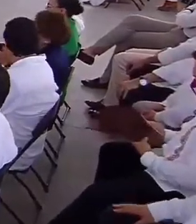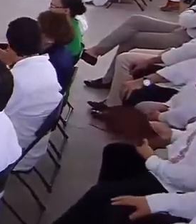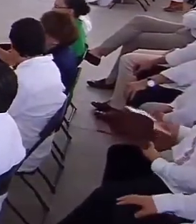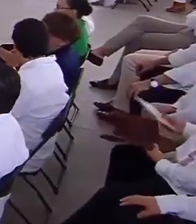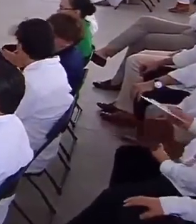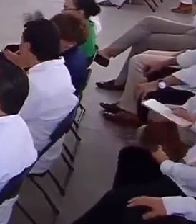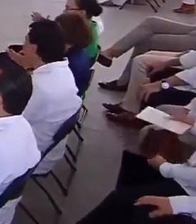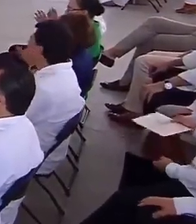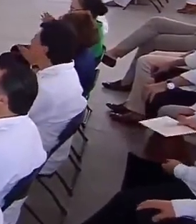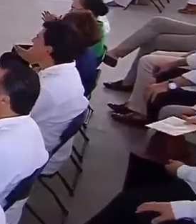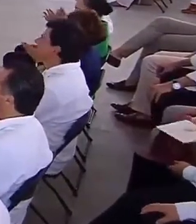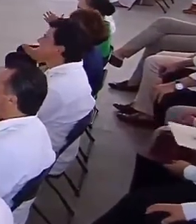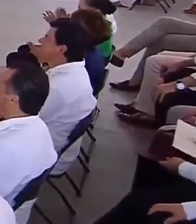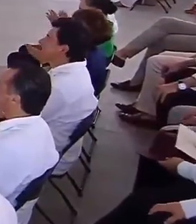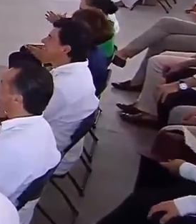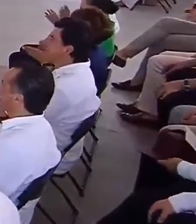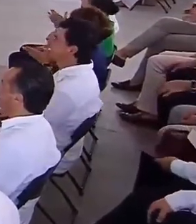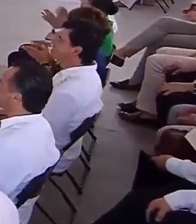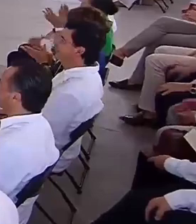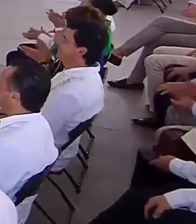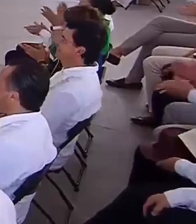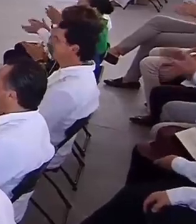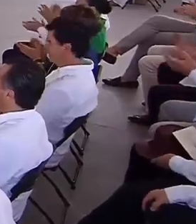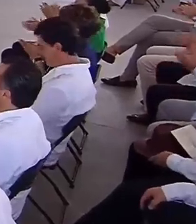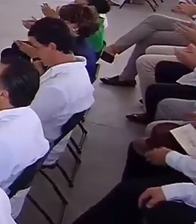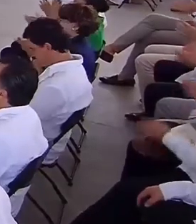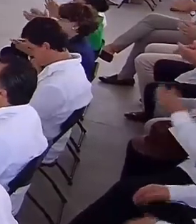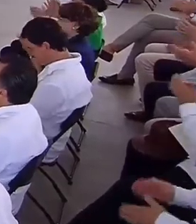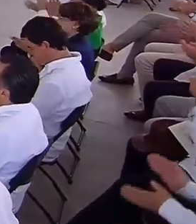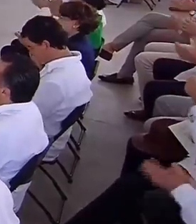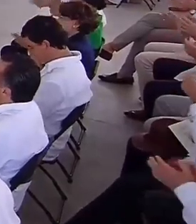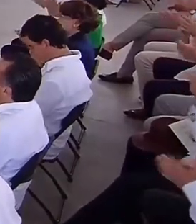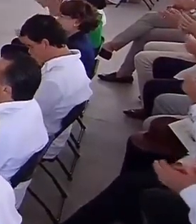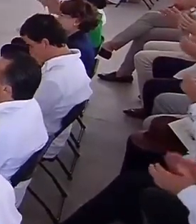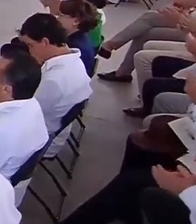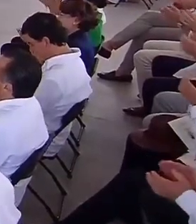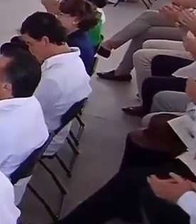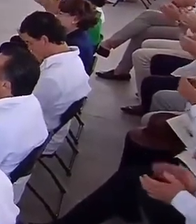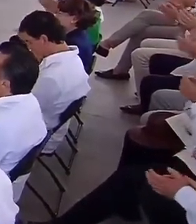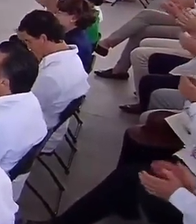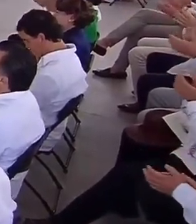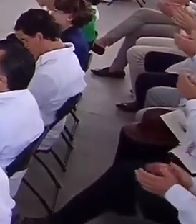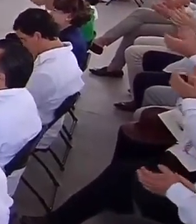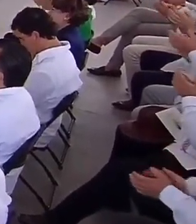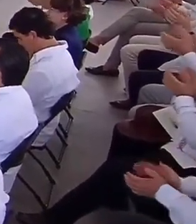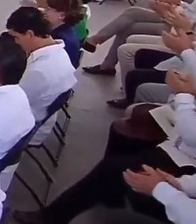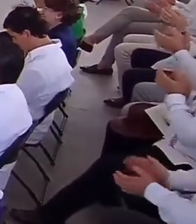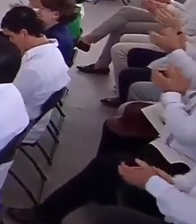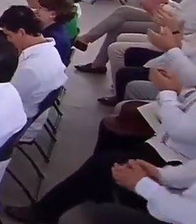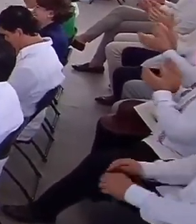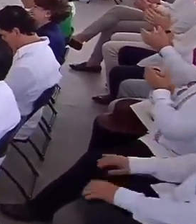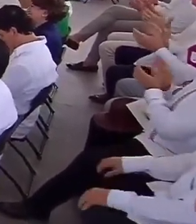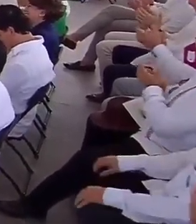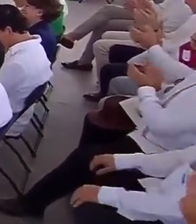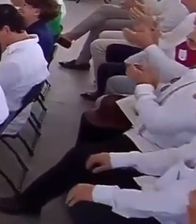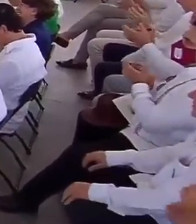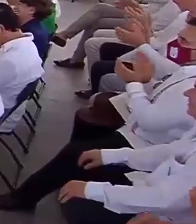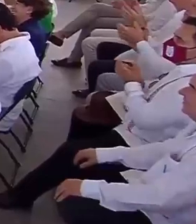como la inauguración de la primera etapa constructiva de la refinería Olmeca. Licenciado Andrés Manuel. Amigas,